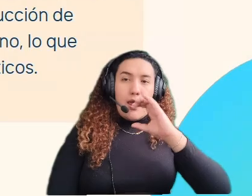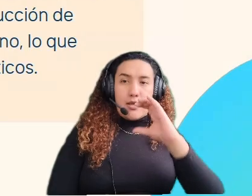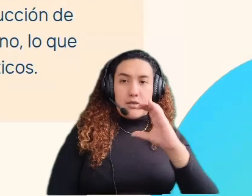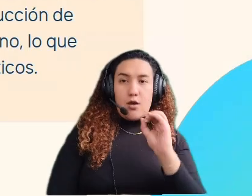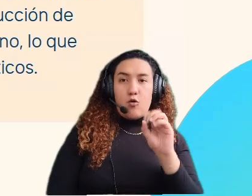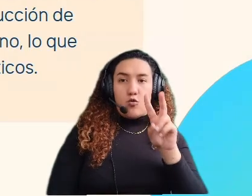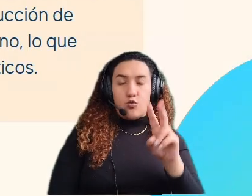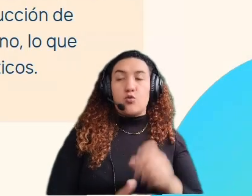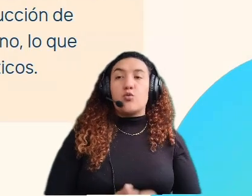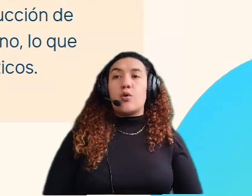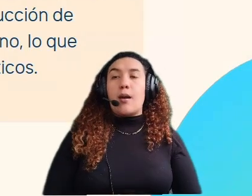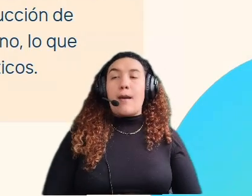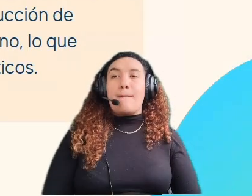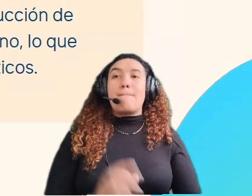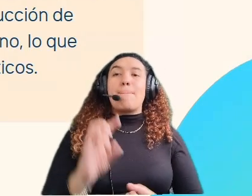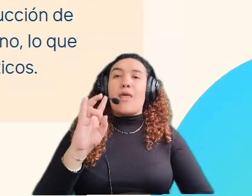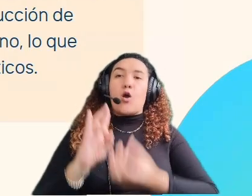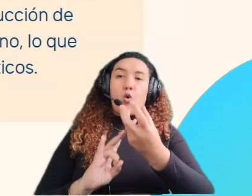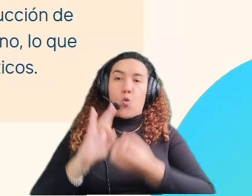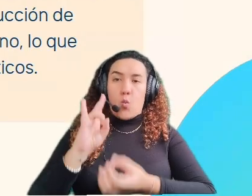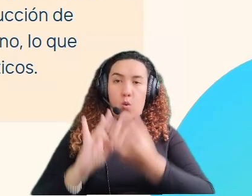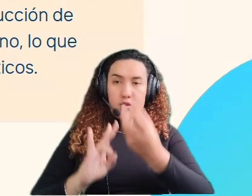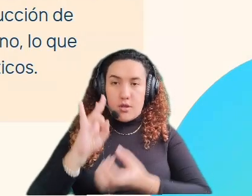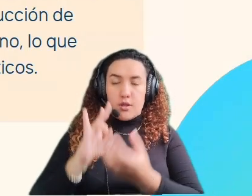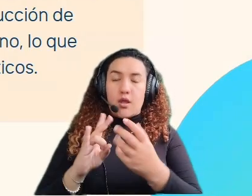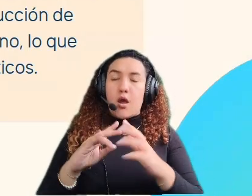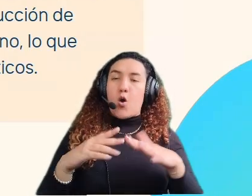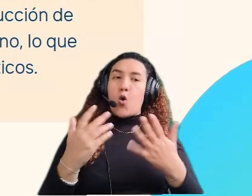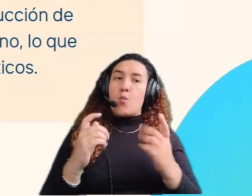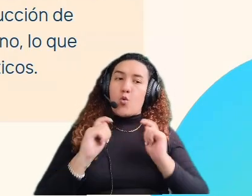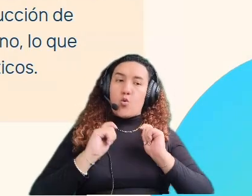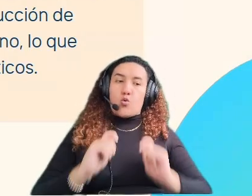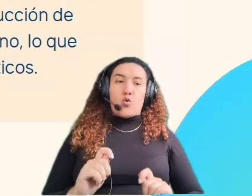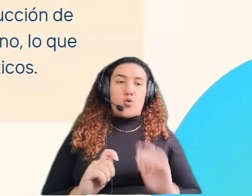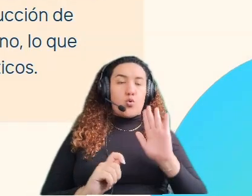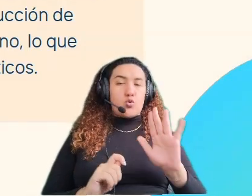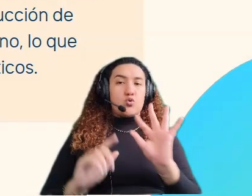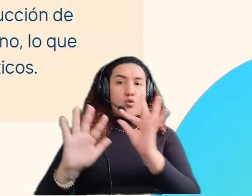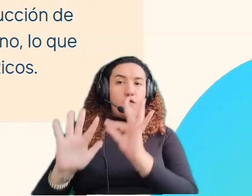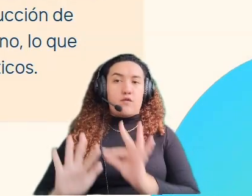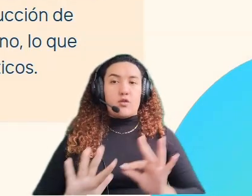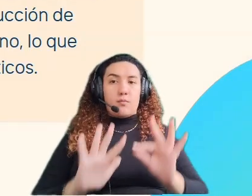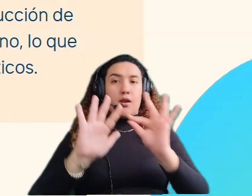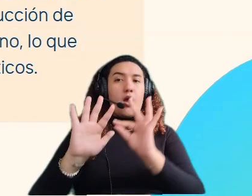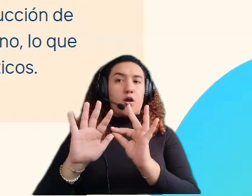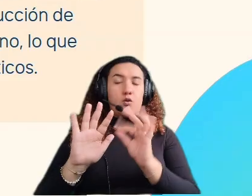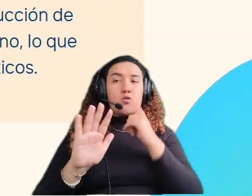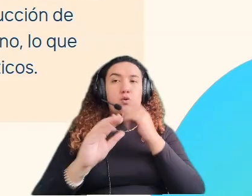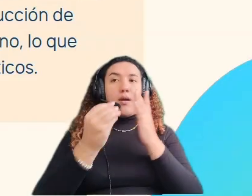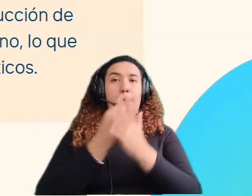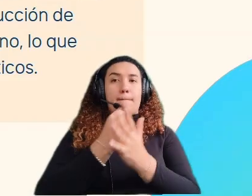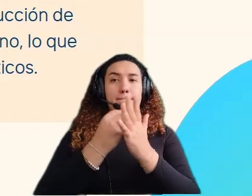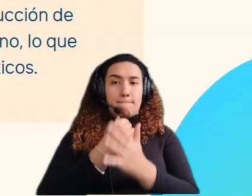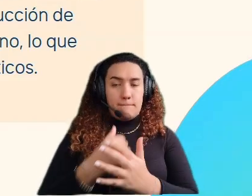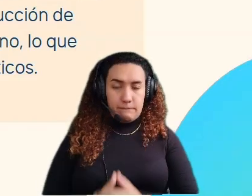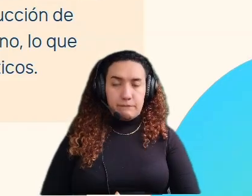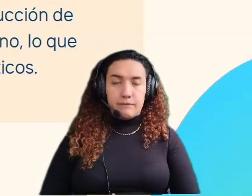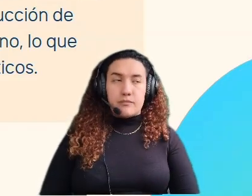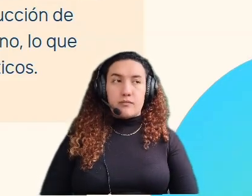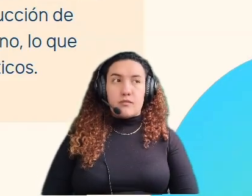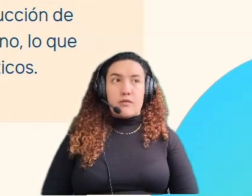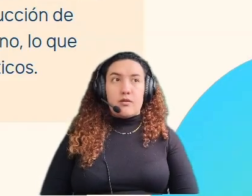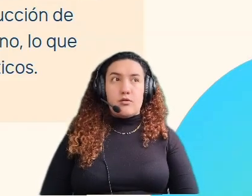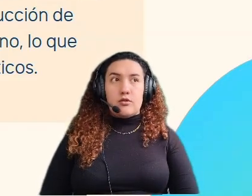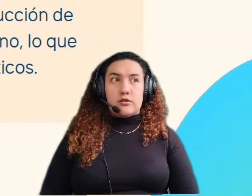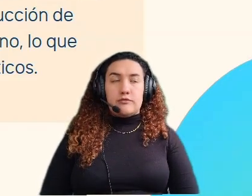Entonces, en términos también cuantitativos, la revisión permitió establecer como el rol del fitoplancton mediante los siguientes datos, pues que